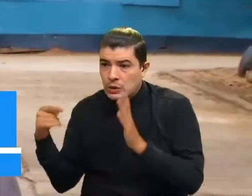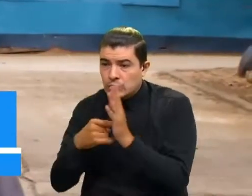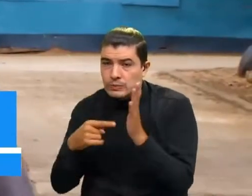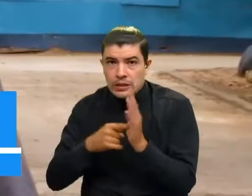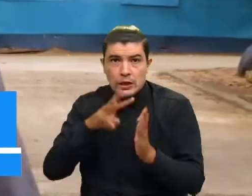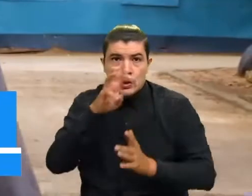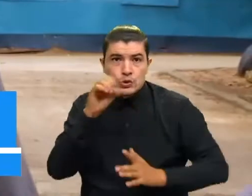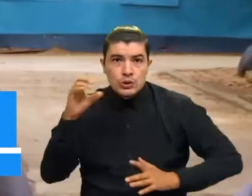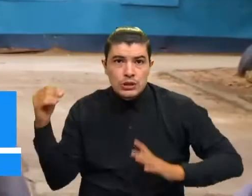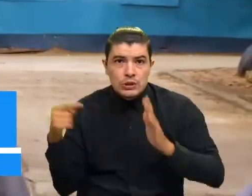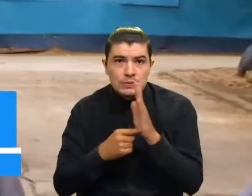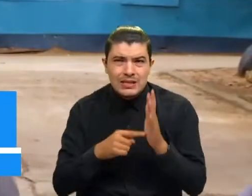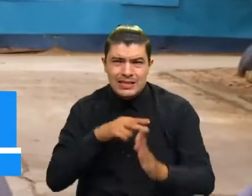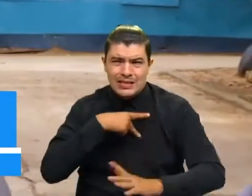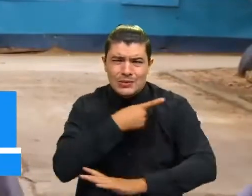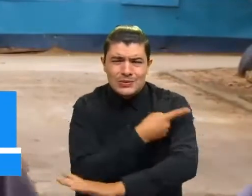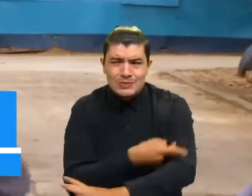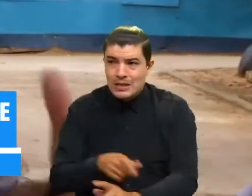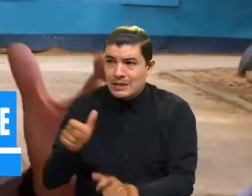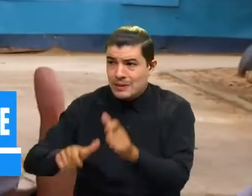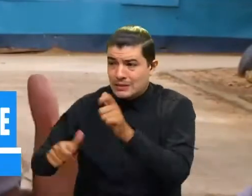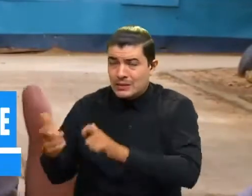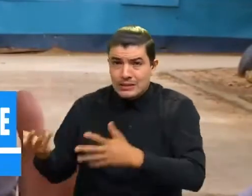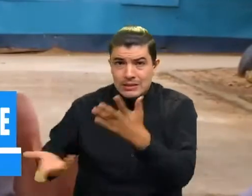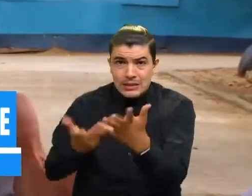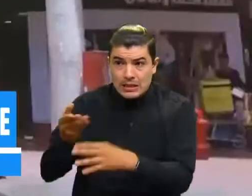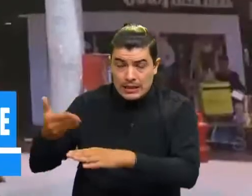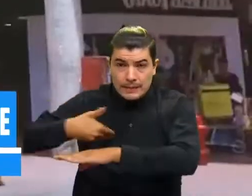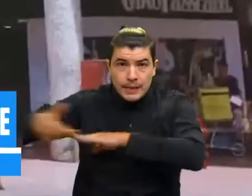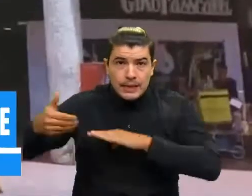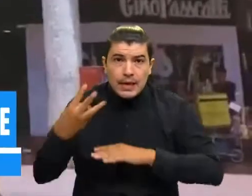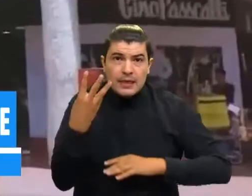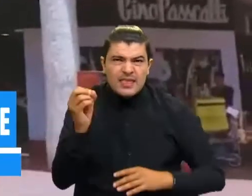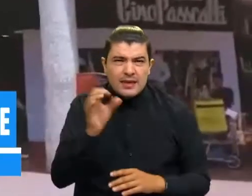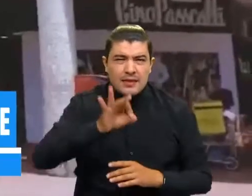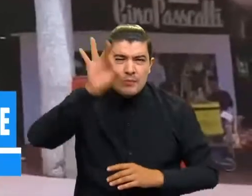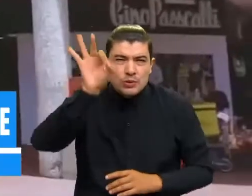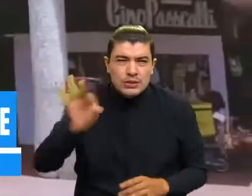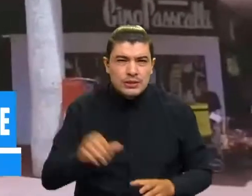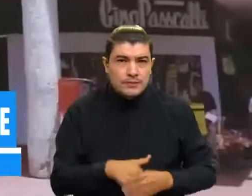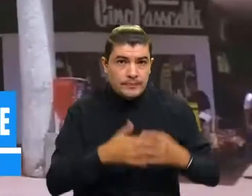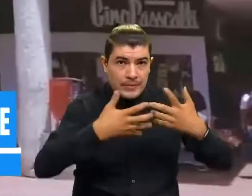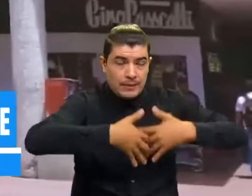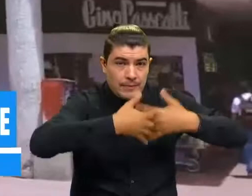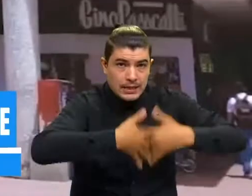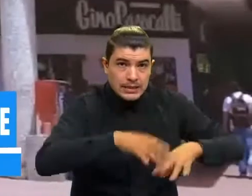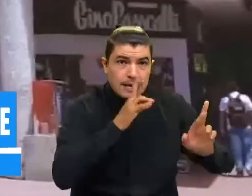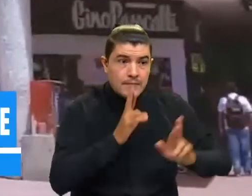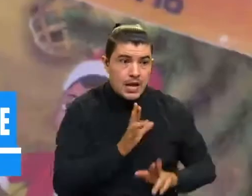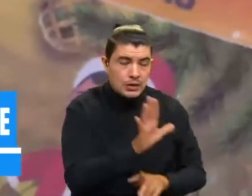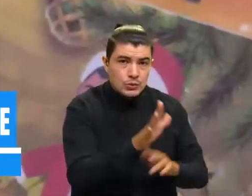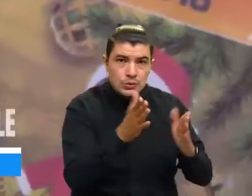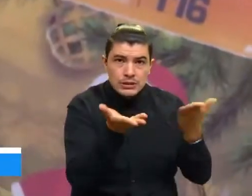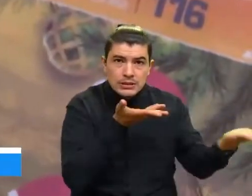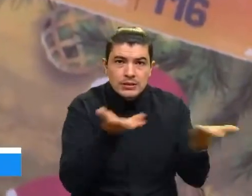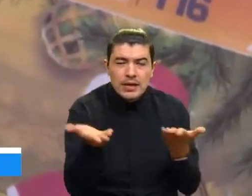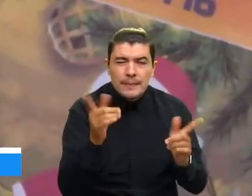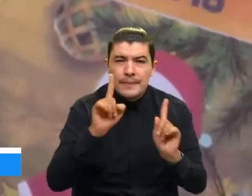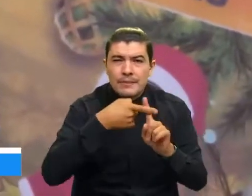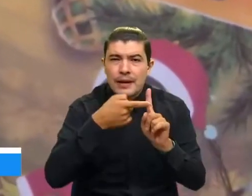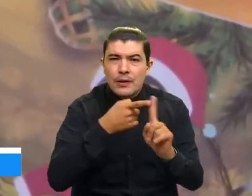de pesos. ¿De dónde estas personas? Y les exigen un 30%. La respuesta que entrega la empresa prestadora de este servicio es que primero